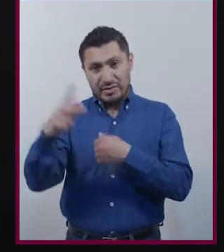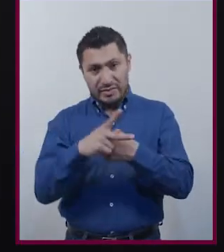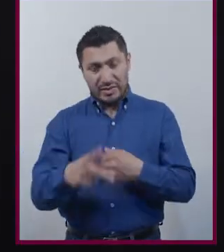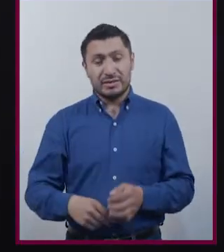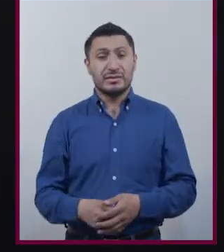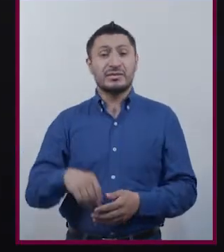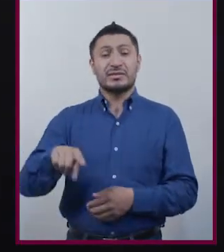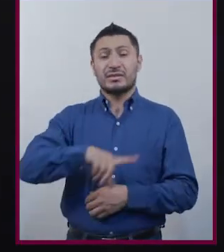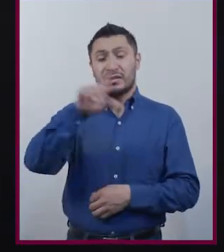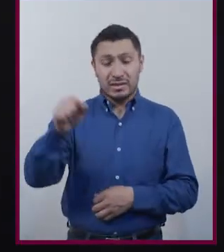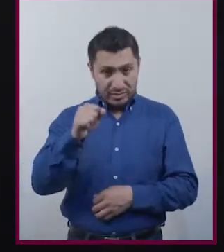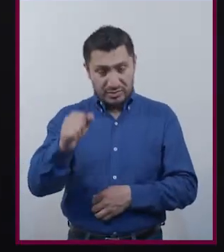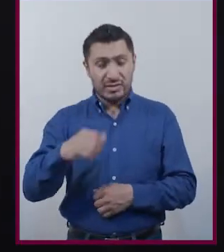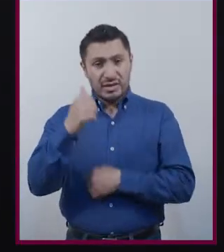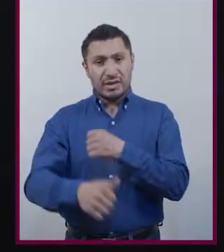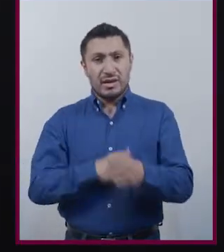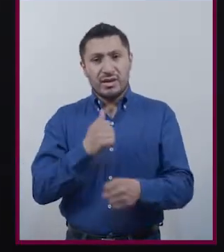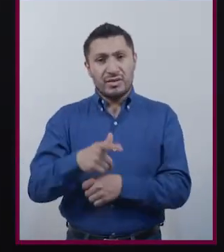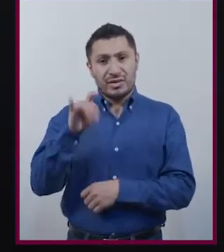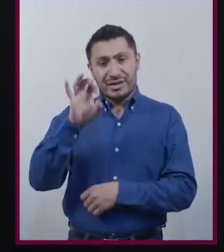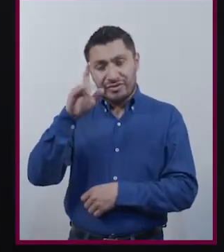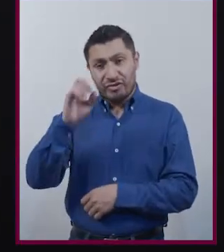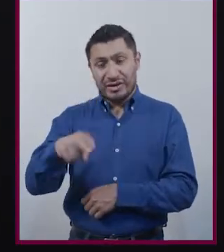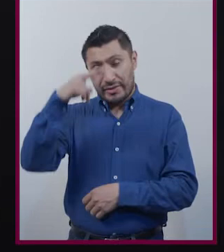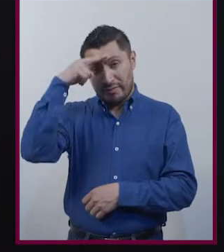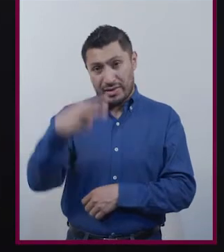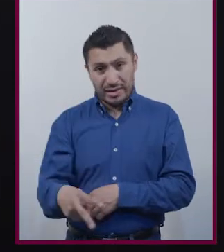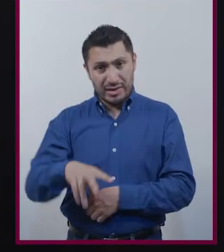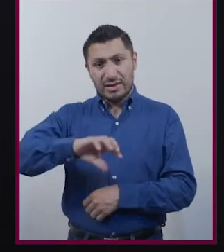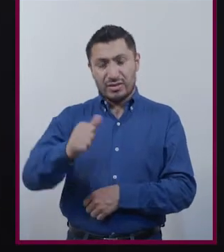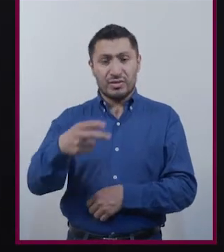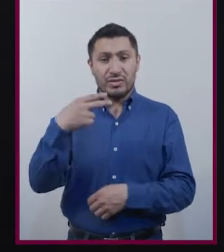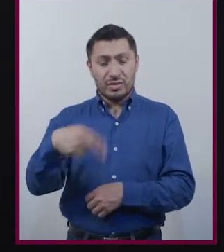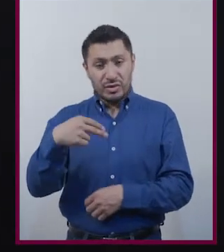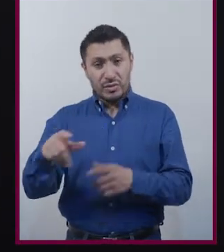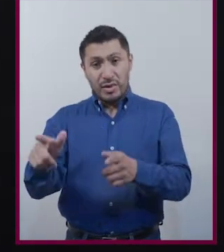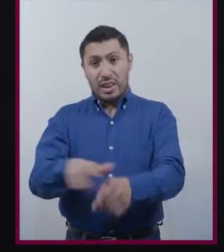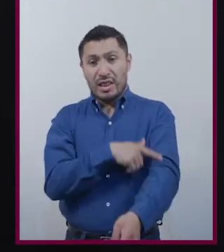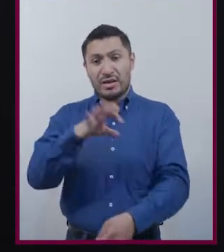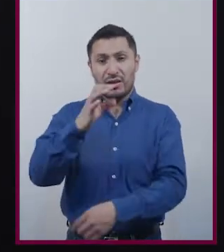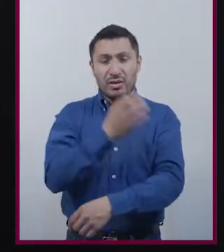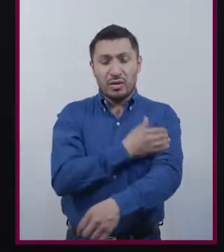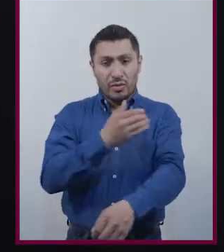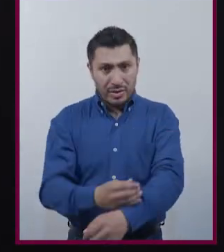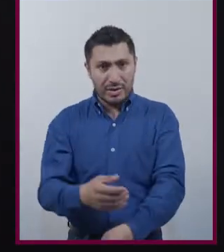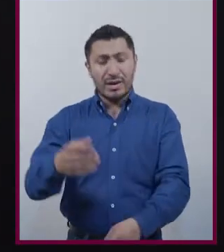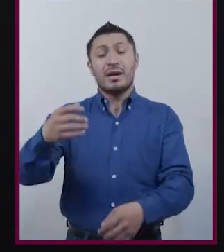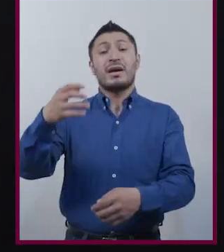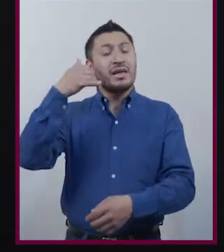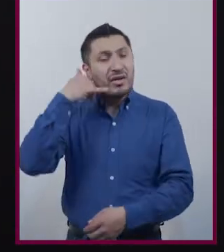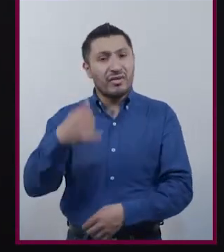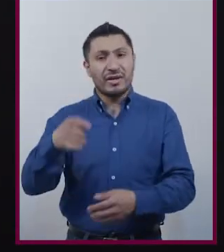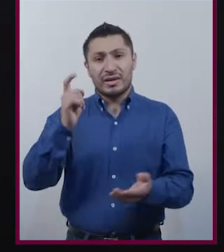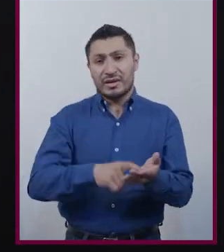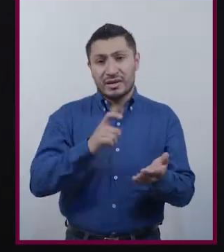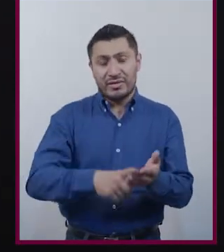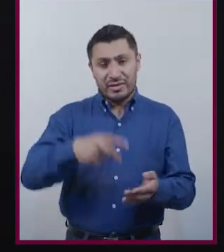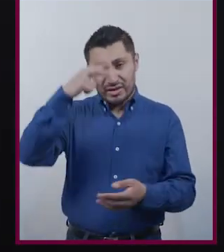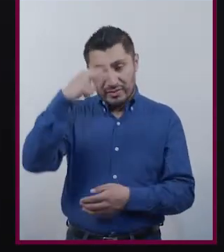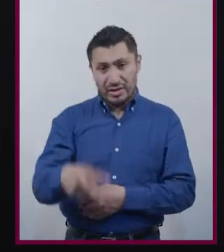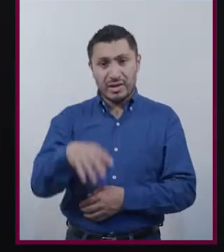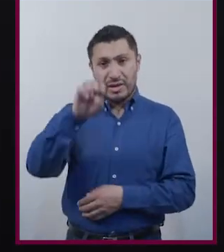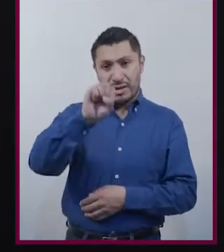siguiente año, Telefónica Mexicana cambió de nombre por otro más largo, Compañía Telefónica y Telegráfica Mexicana S.A.